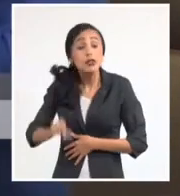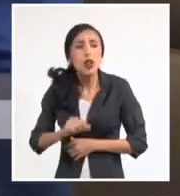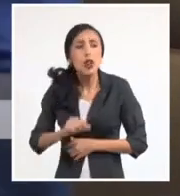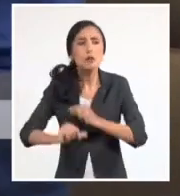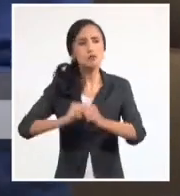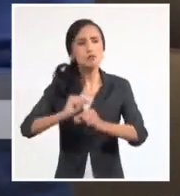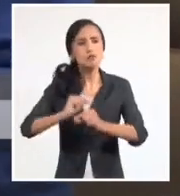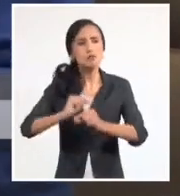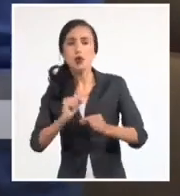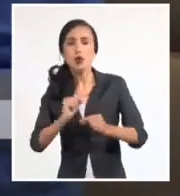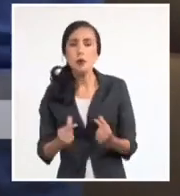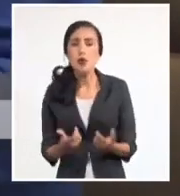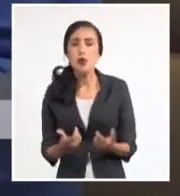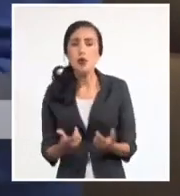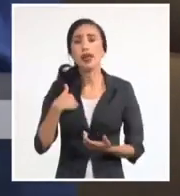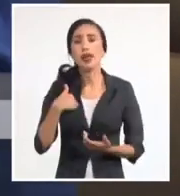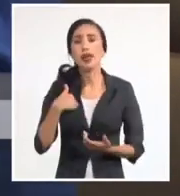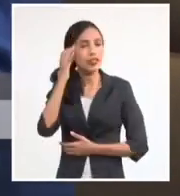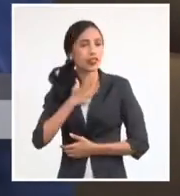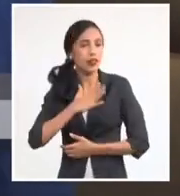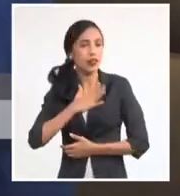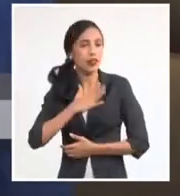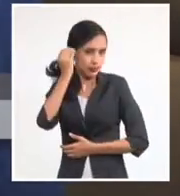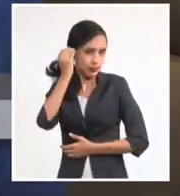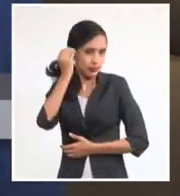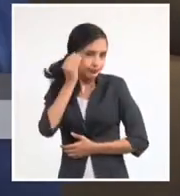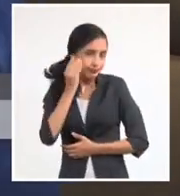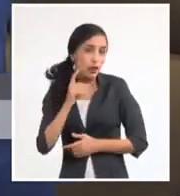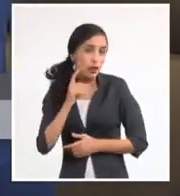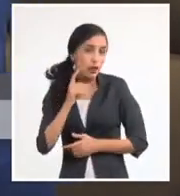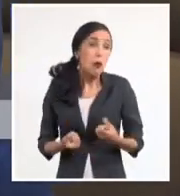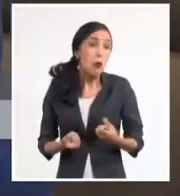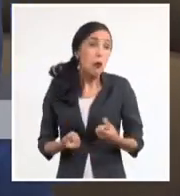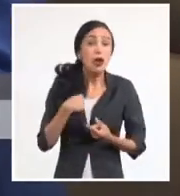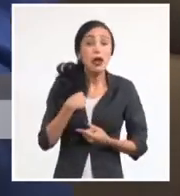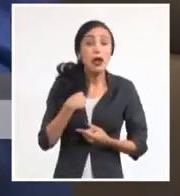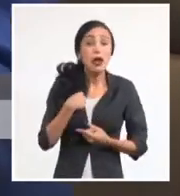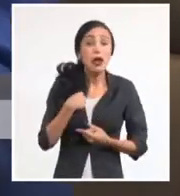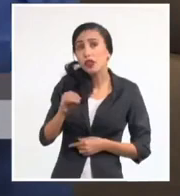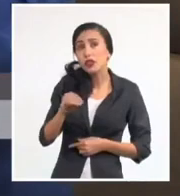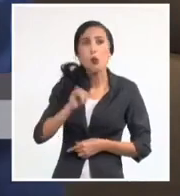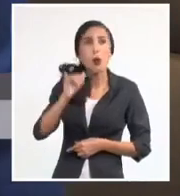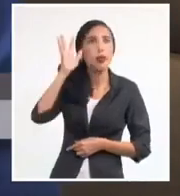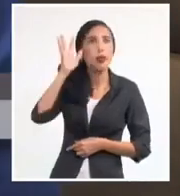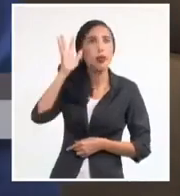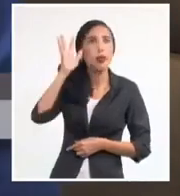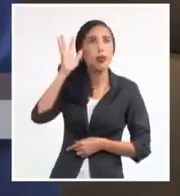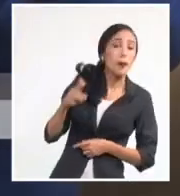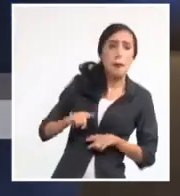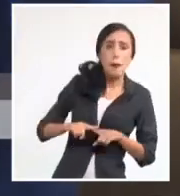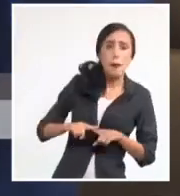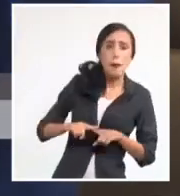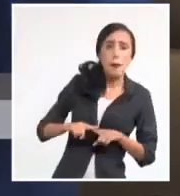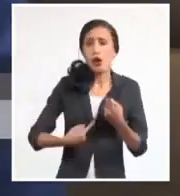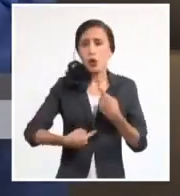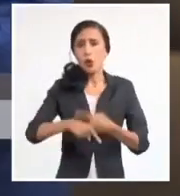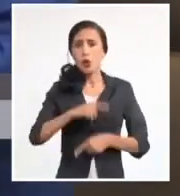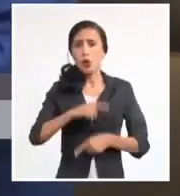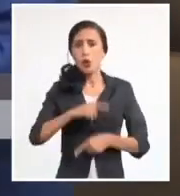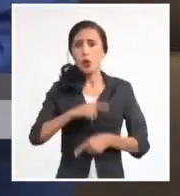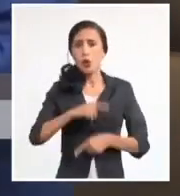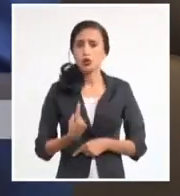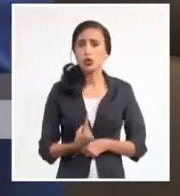más de nuestros conceptos, porque si no, esos conceptos se van a ir a un lado, no porque nos enfrenten, no porque nos hagan